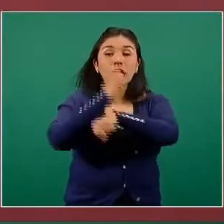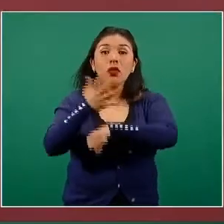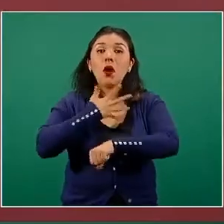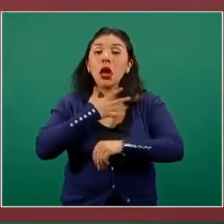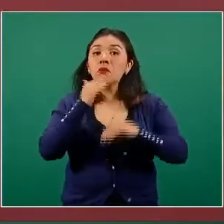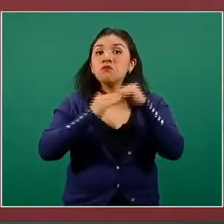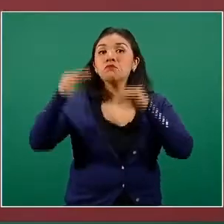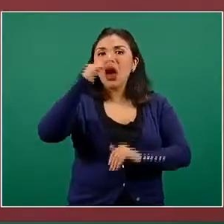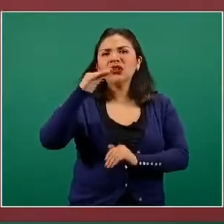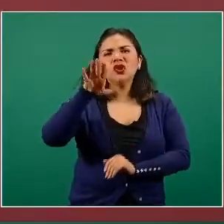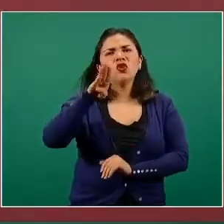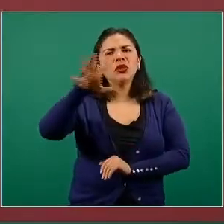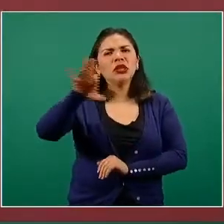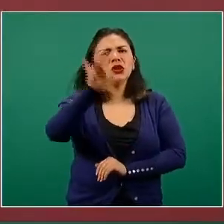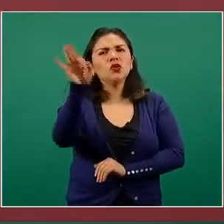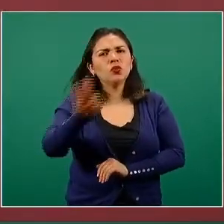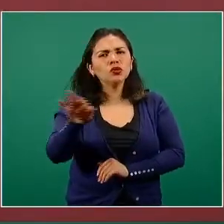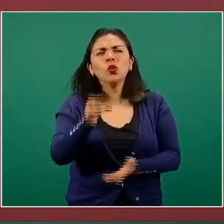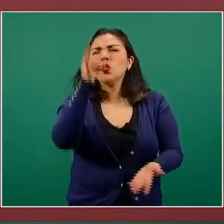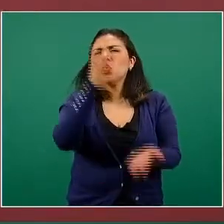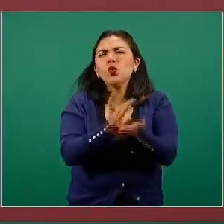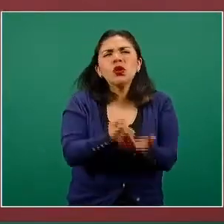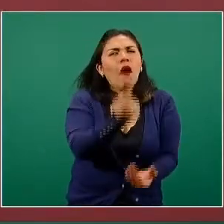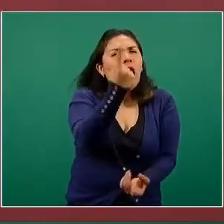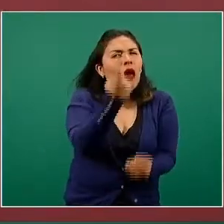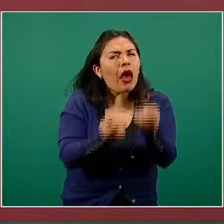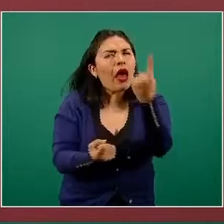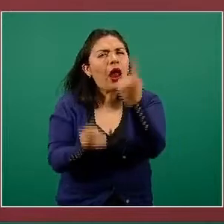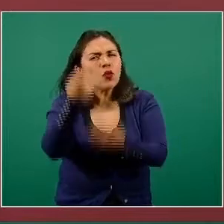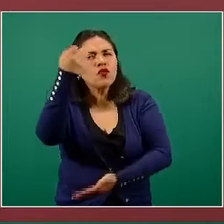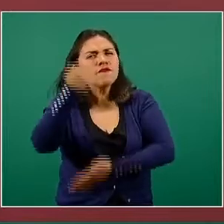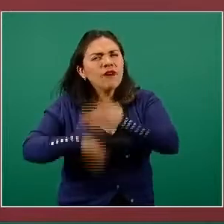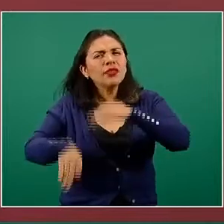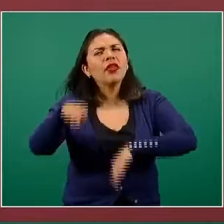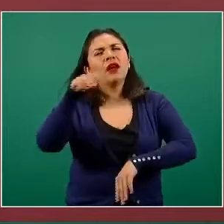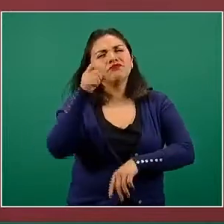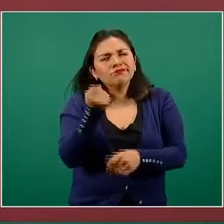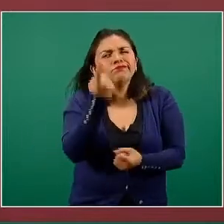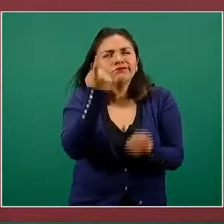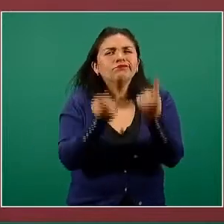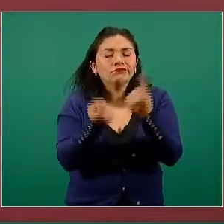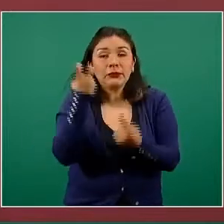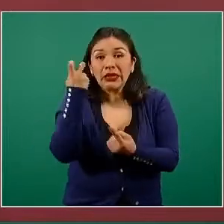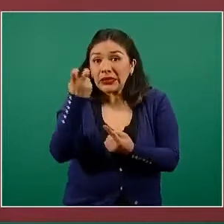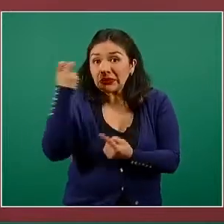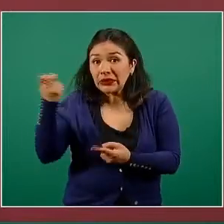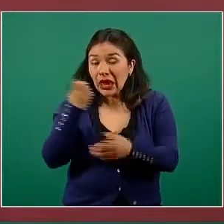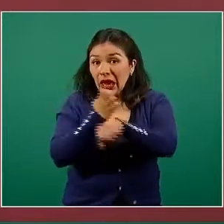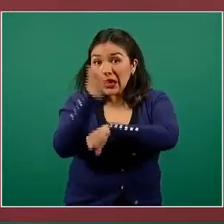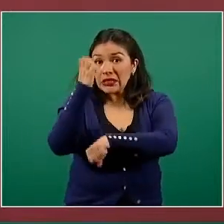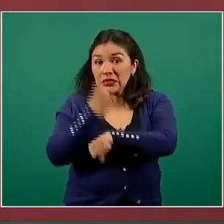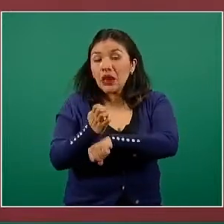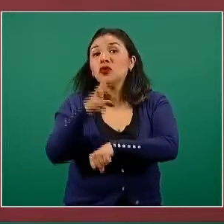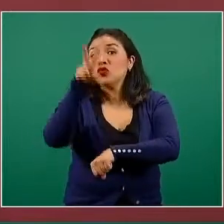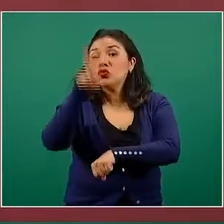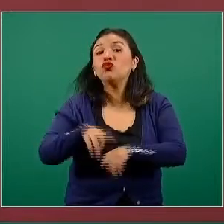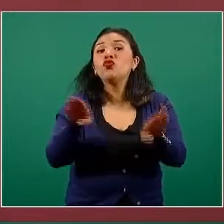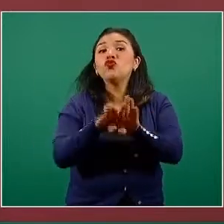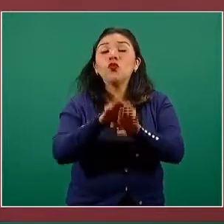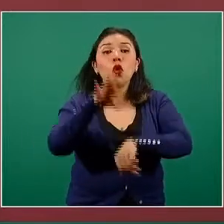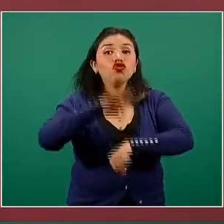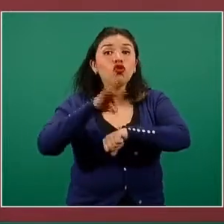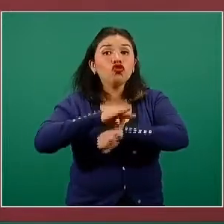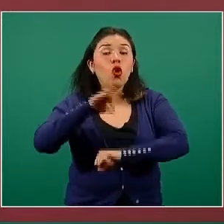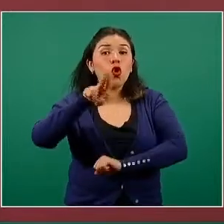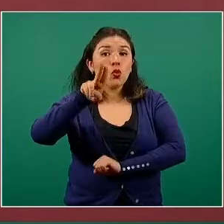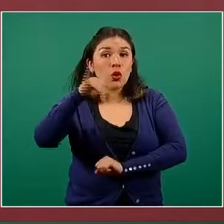del 95%, solo algunas quedan con pendientes. Estas, en realidad, según el propio doctor López